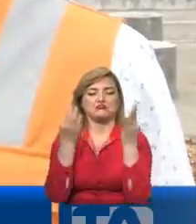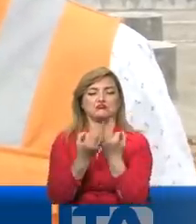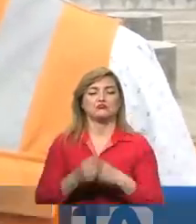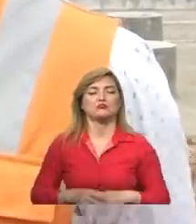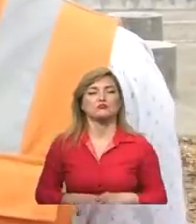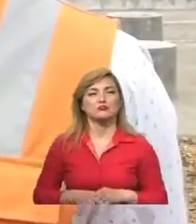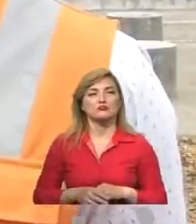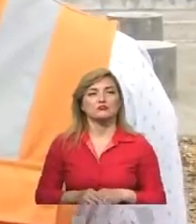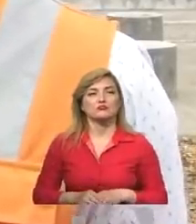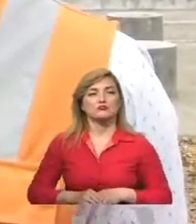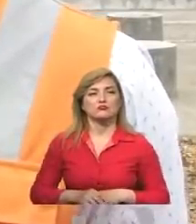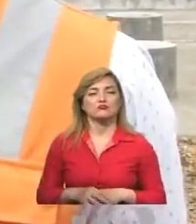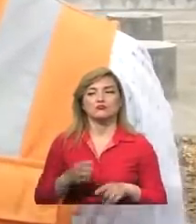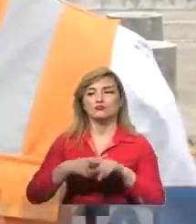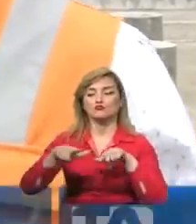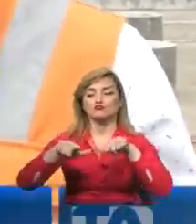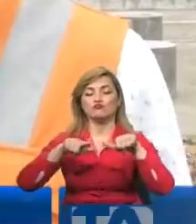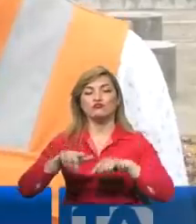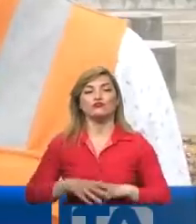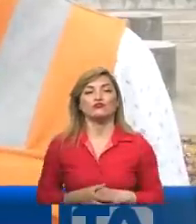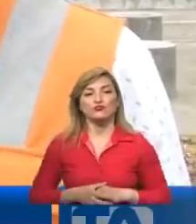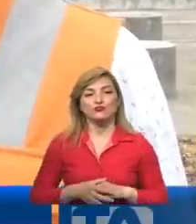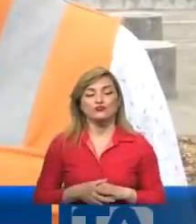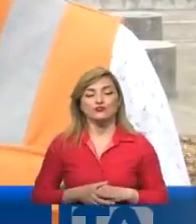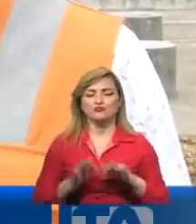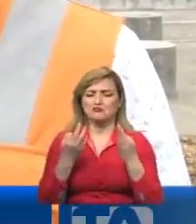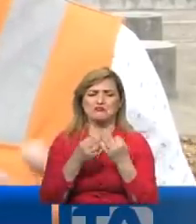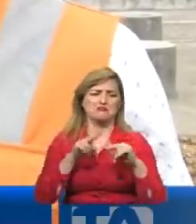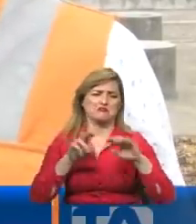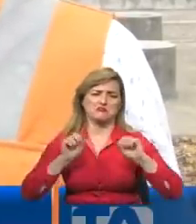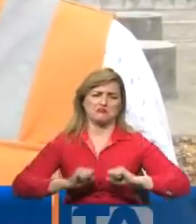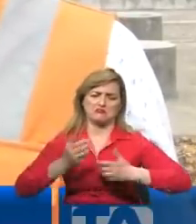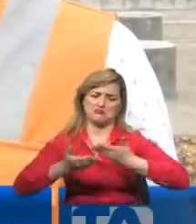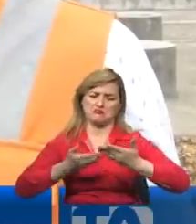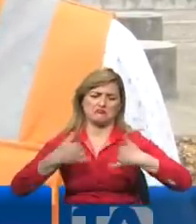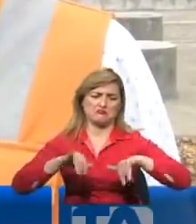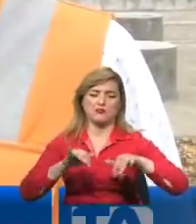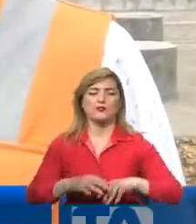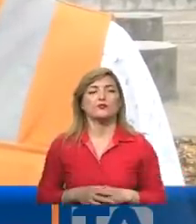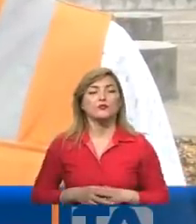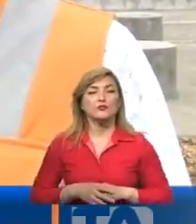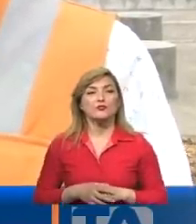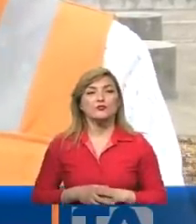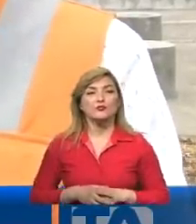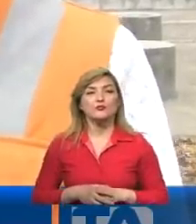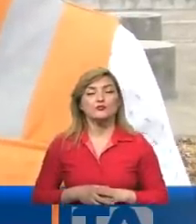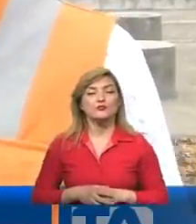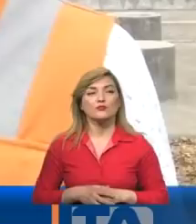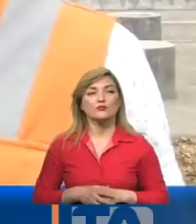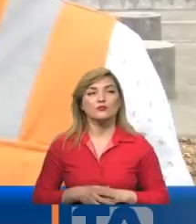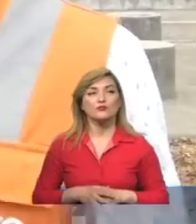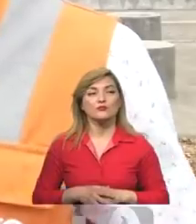mismas reglas de juego que tenemos en todos los espacios, que mientras están en un núcleo familiar sentados, pues pueden sacarse las mascarillas, pero